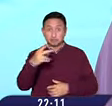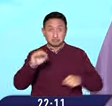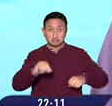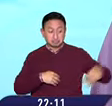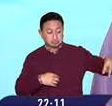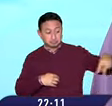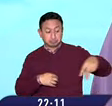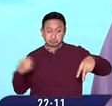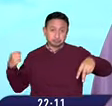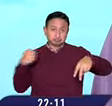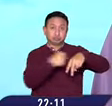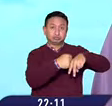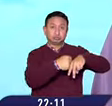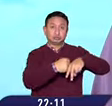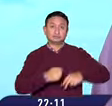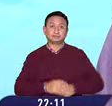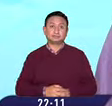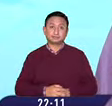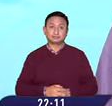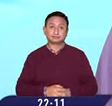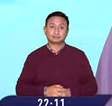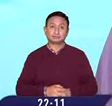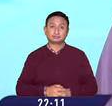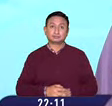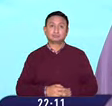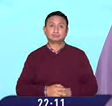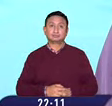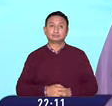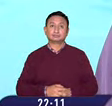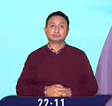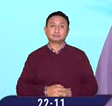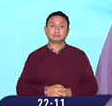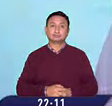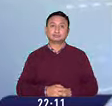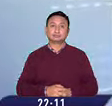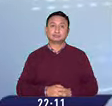de la presencia de la ciudadana y terminó arrollándola.